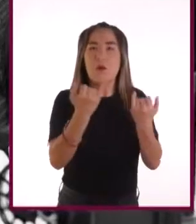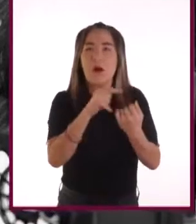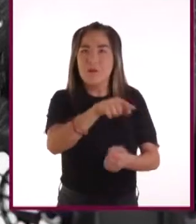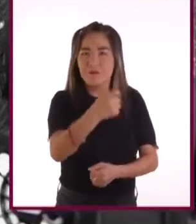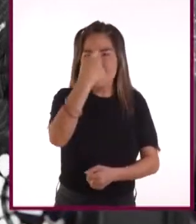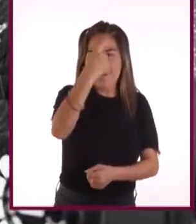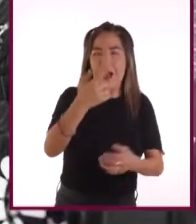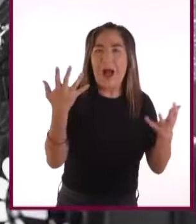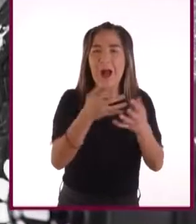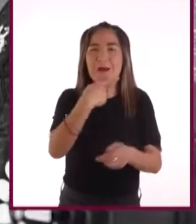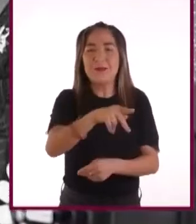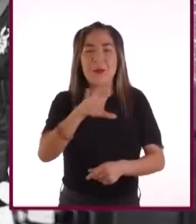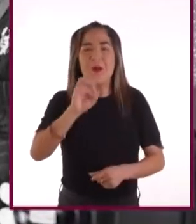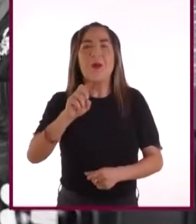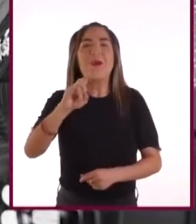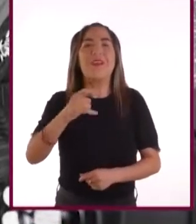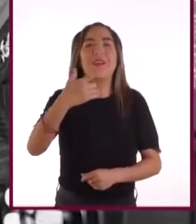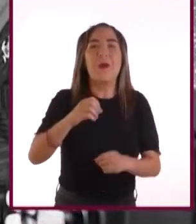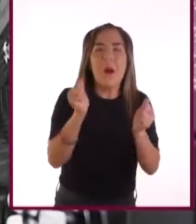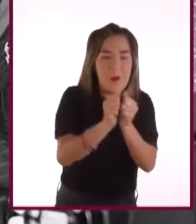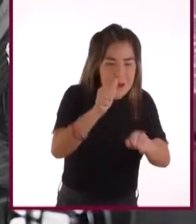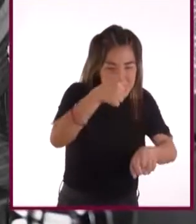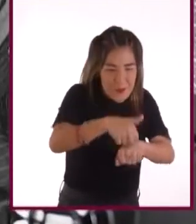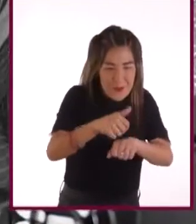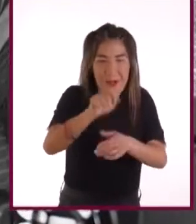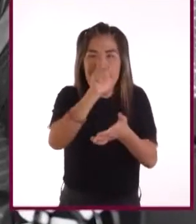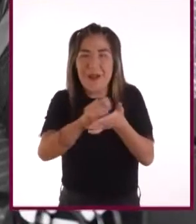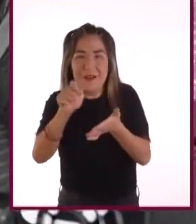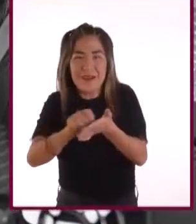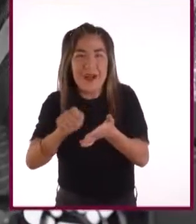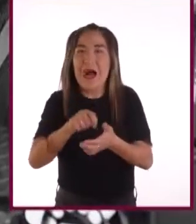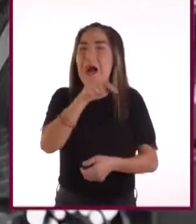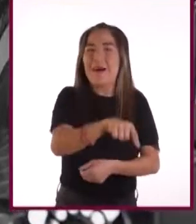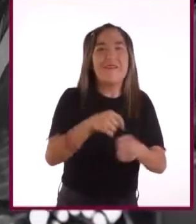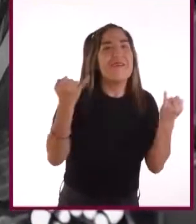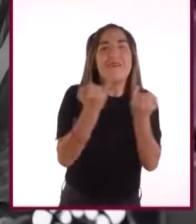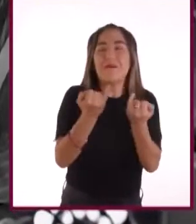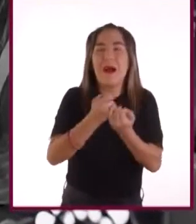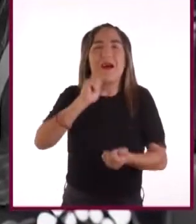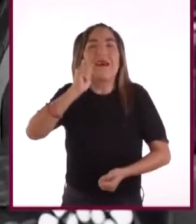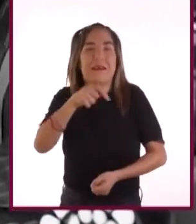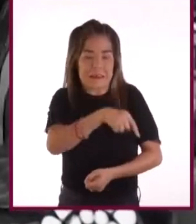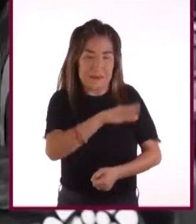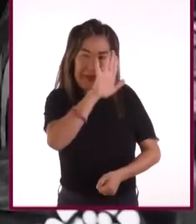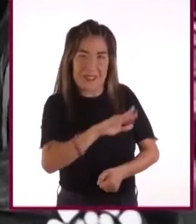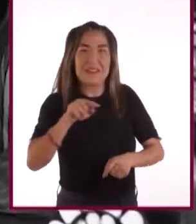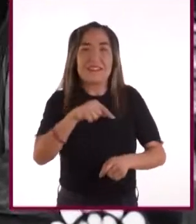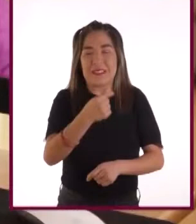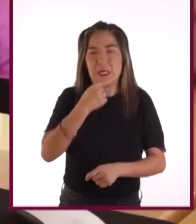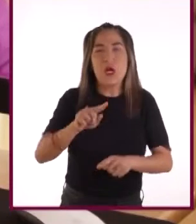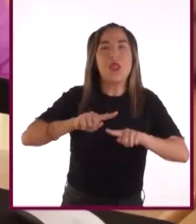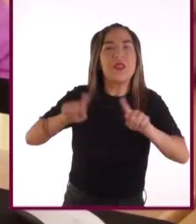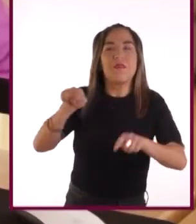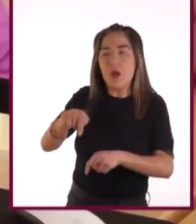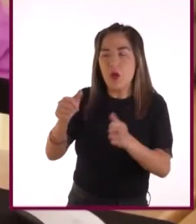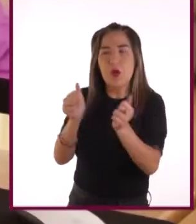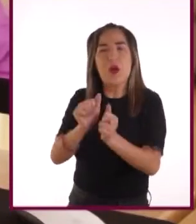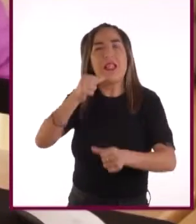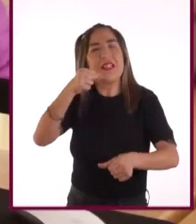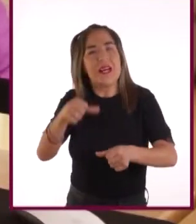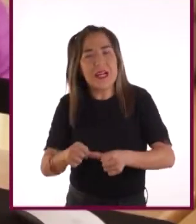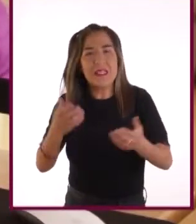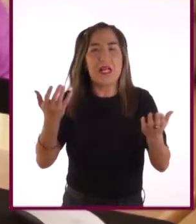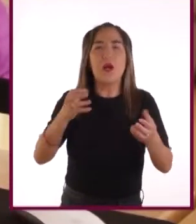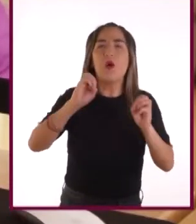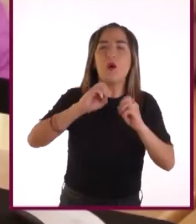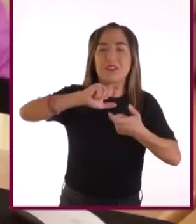secundaria se inventan su propio código, ¿no? Con simbolitos. Entonces, pues la diferencia básicamente es entre que pueden ser letras, pueden